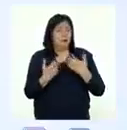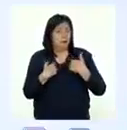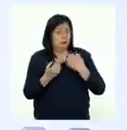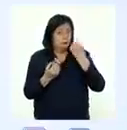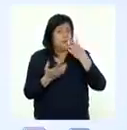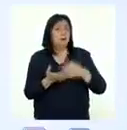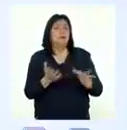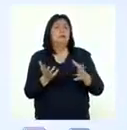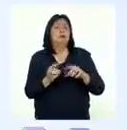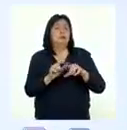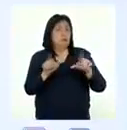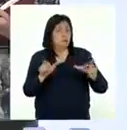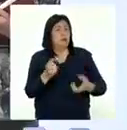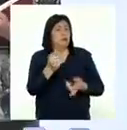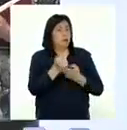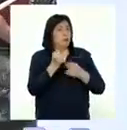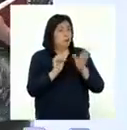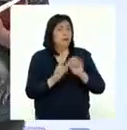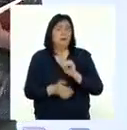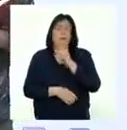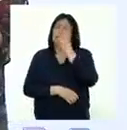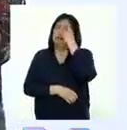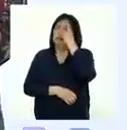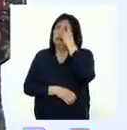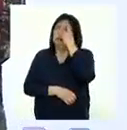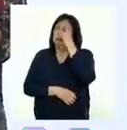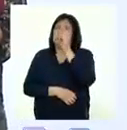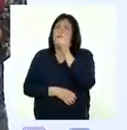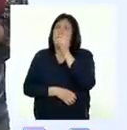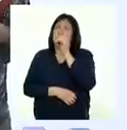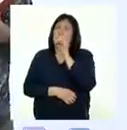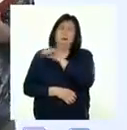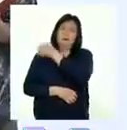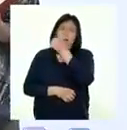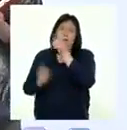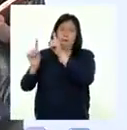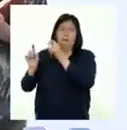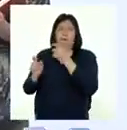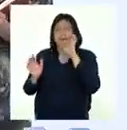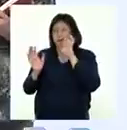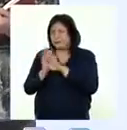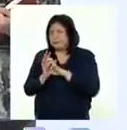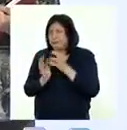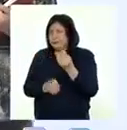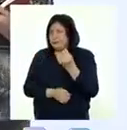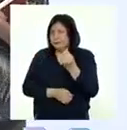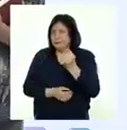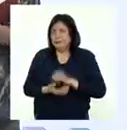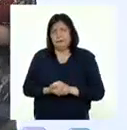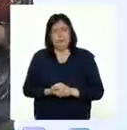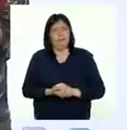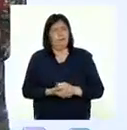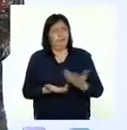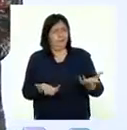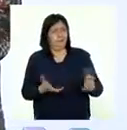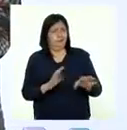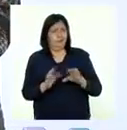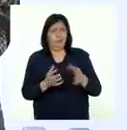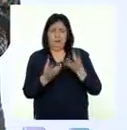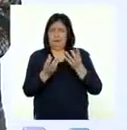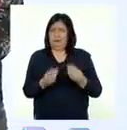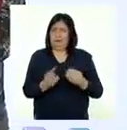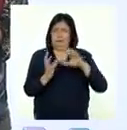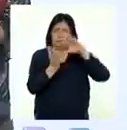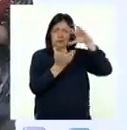información de fuentes confiables, se me han ocurrido otras preguntas. Por ejemplo, ¿por qué se está haciendo tan poco ante el calentamiento